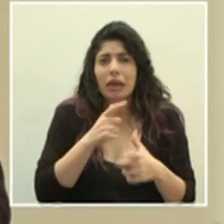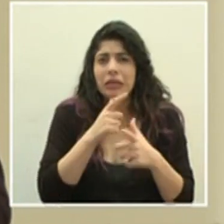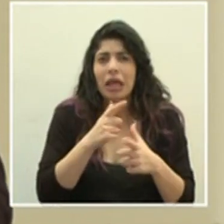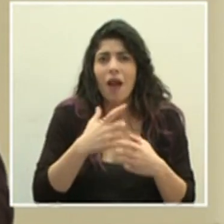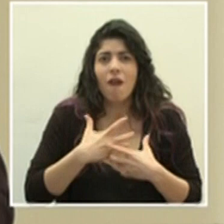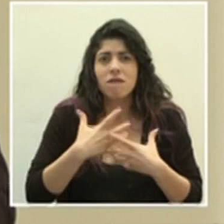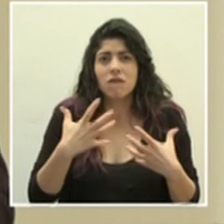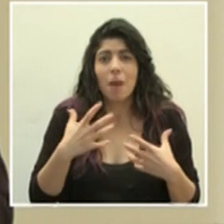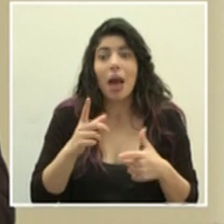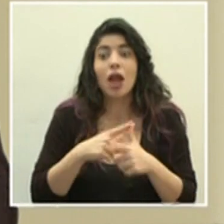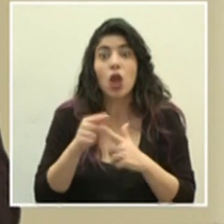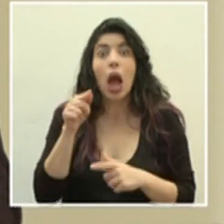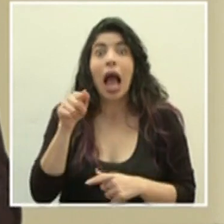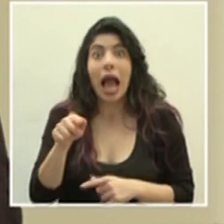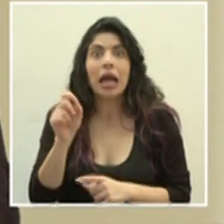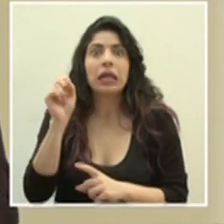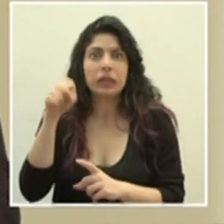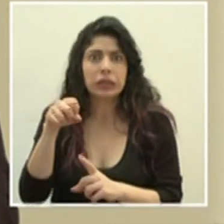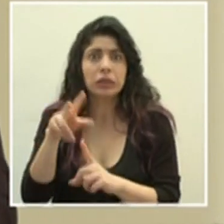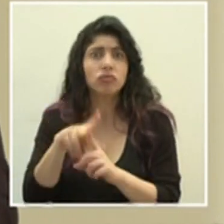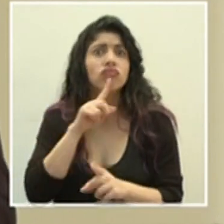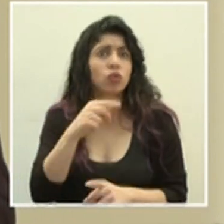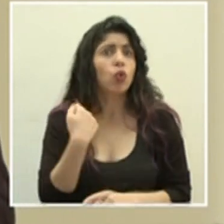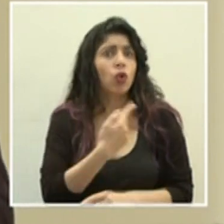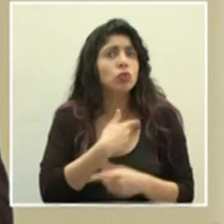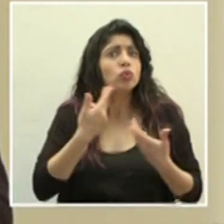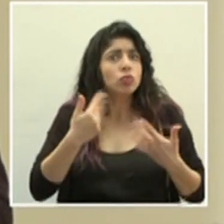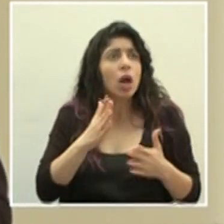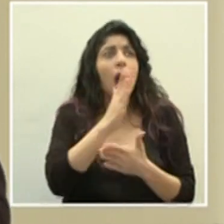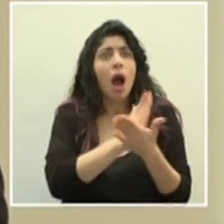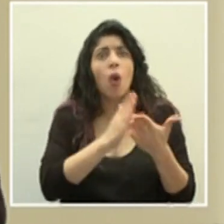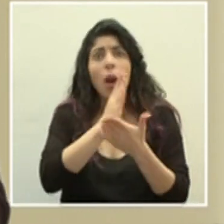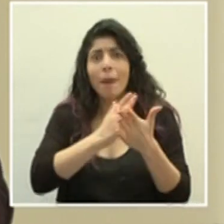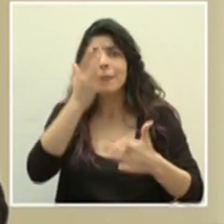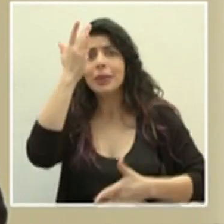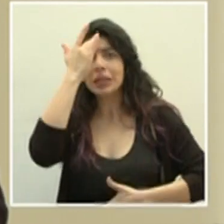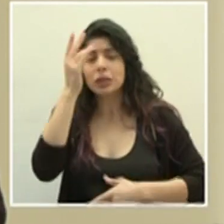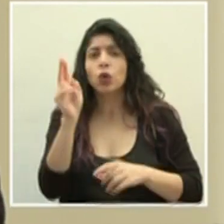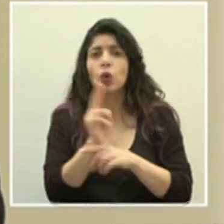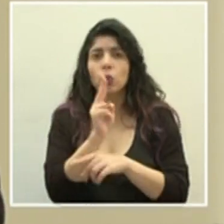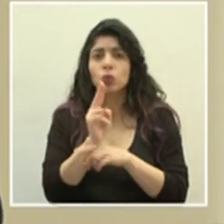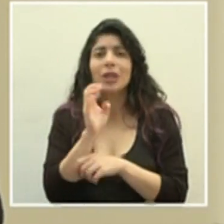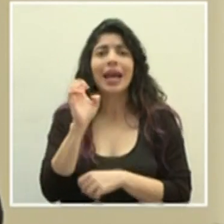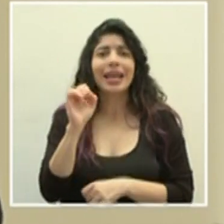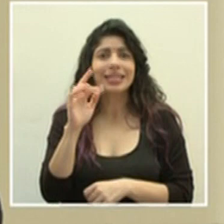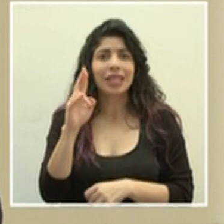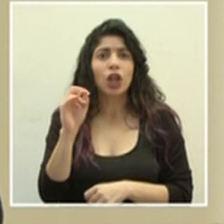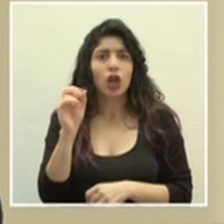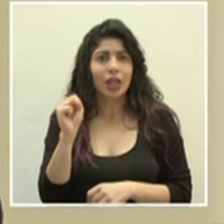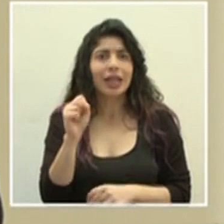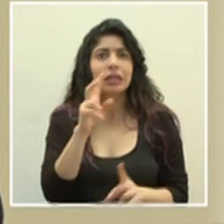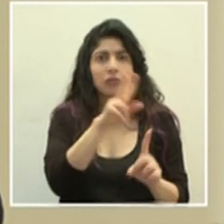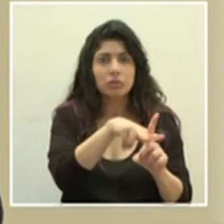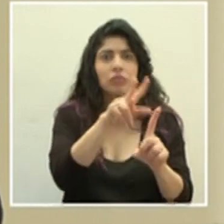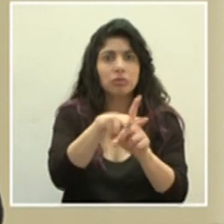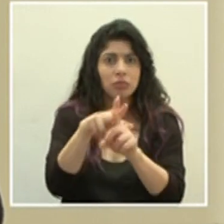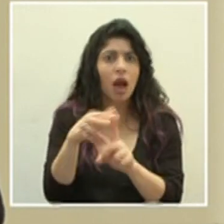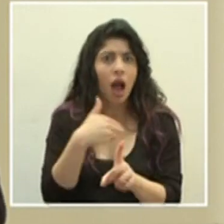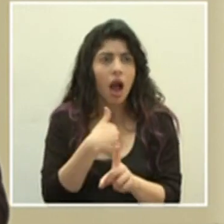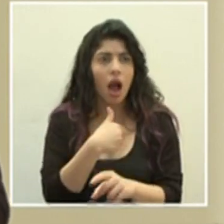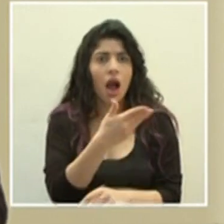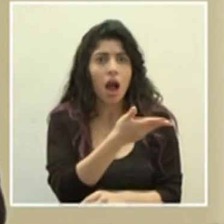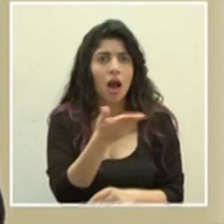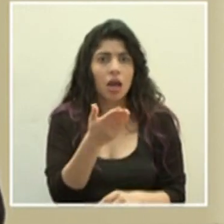Entonces, claro que sí, nosotros incluso ya en algunos pacientes hemos usado otro tipo también de esteroides y en ese momento pues ya se está